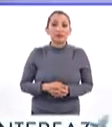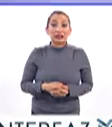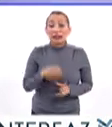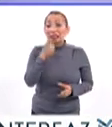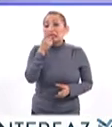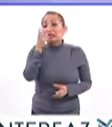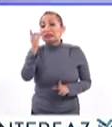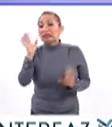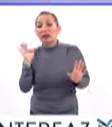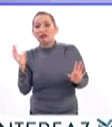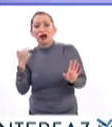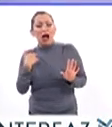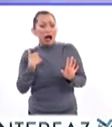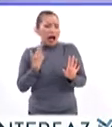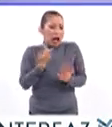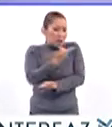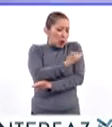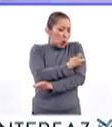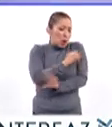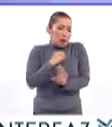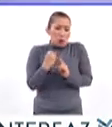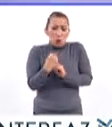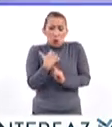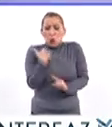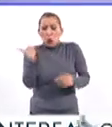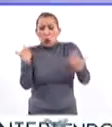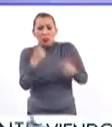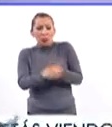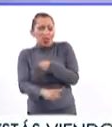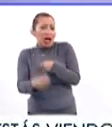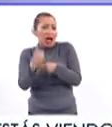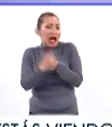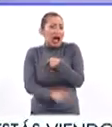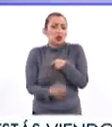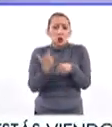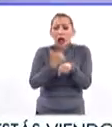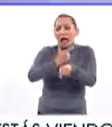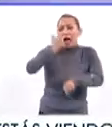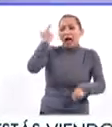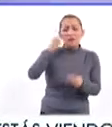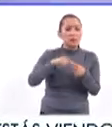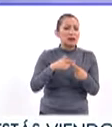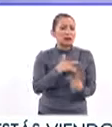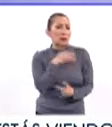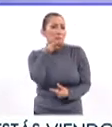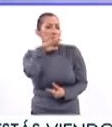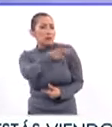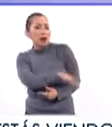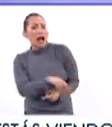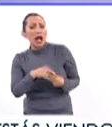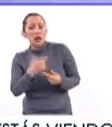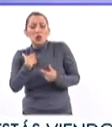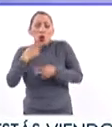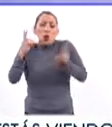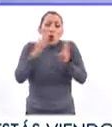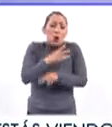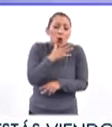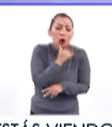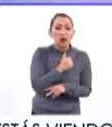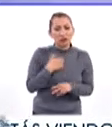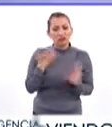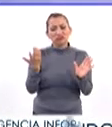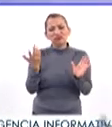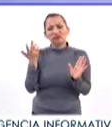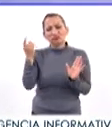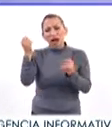se dice que causa daños más importantes en afecciones respiratorias. Eso es algo